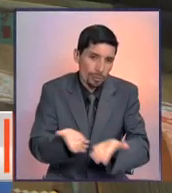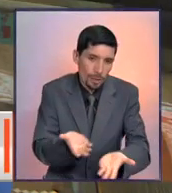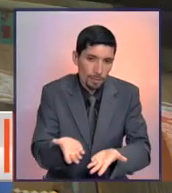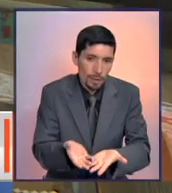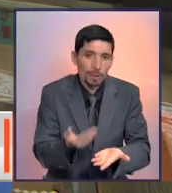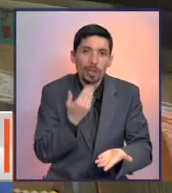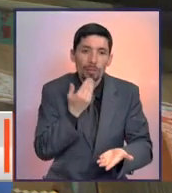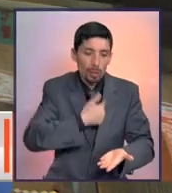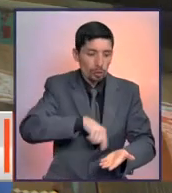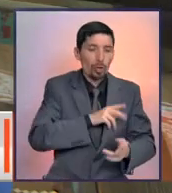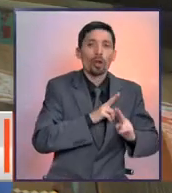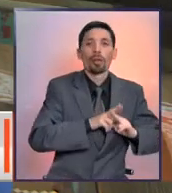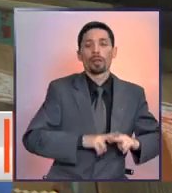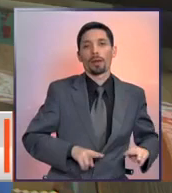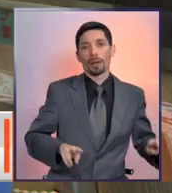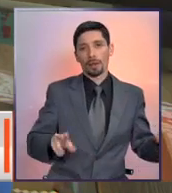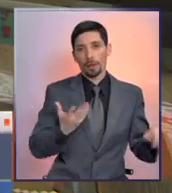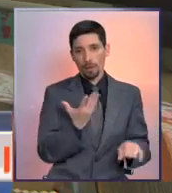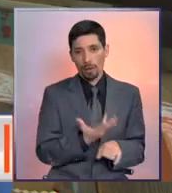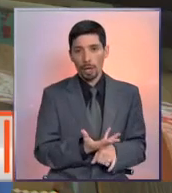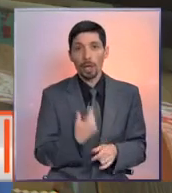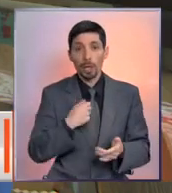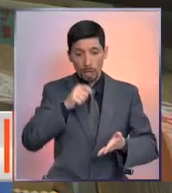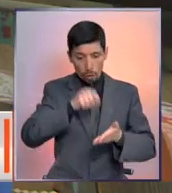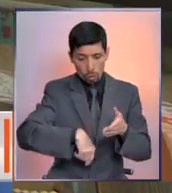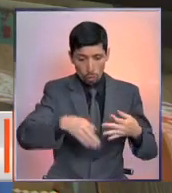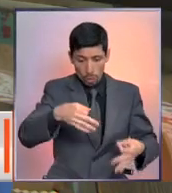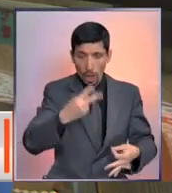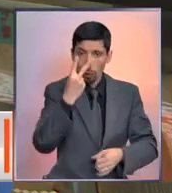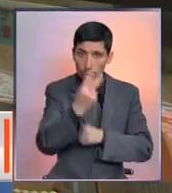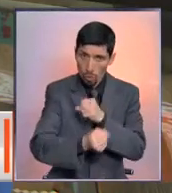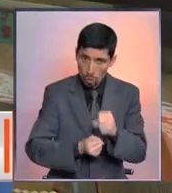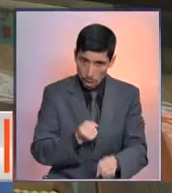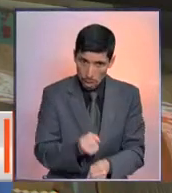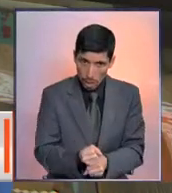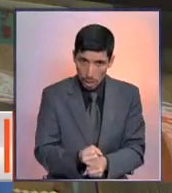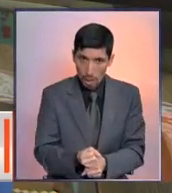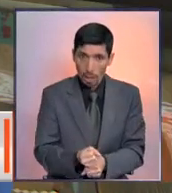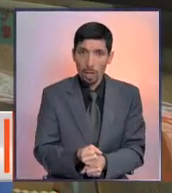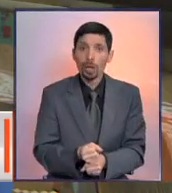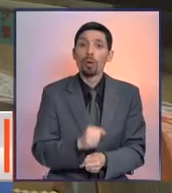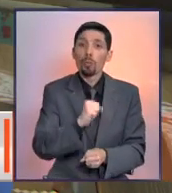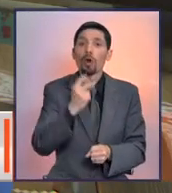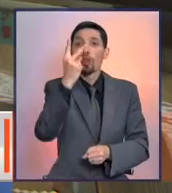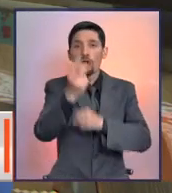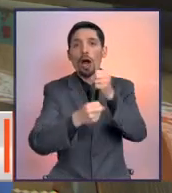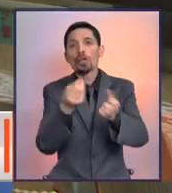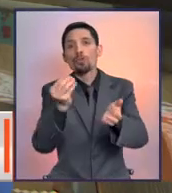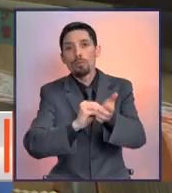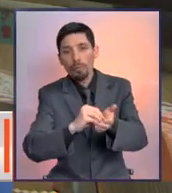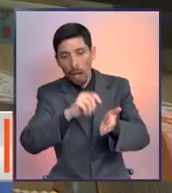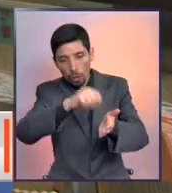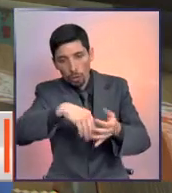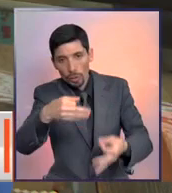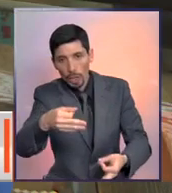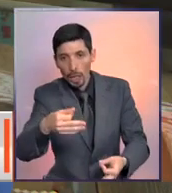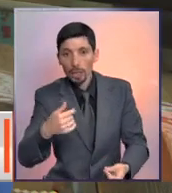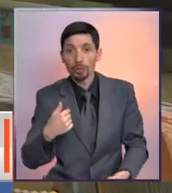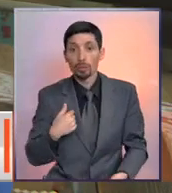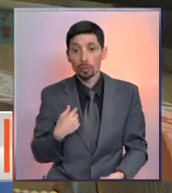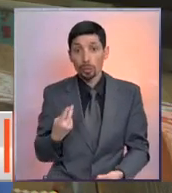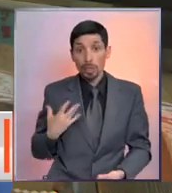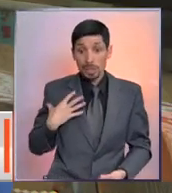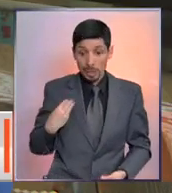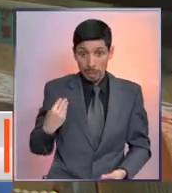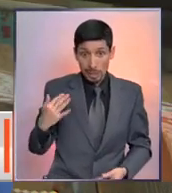brindaba a nosotros, en términos de que era un contrato por 2 años, que era renovable 2 años más. Y nosotros con niños